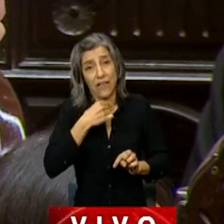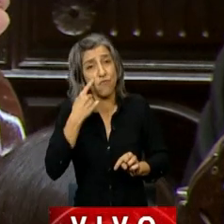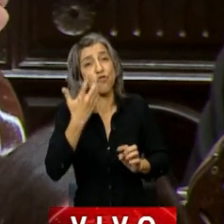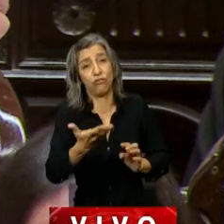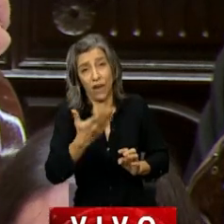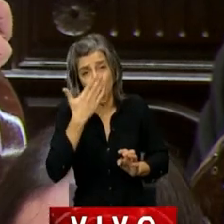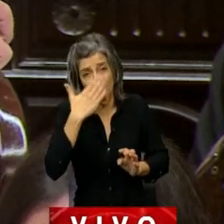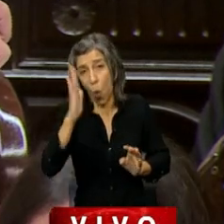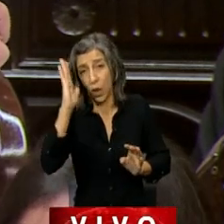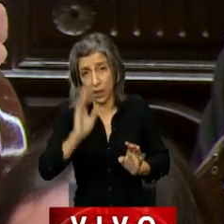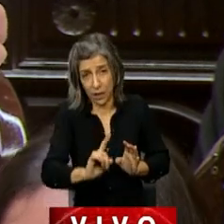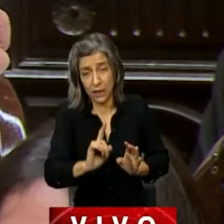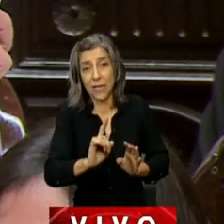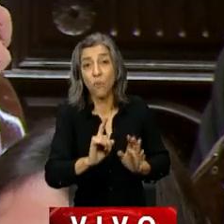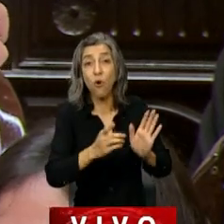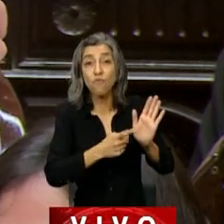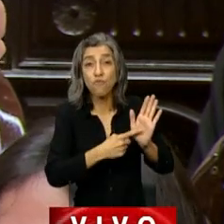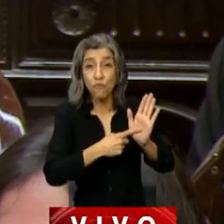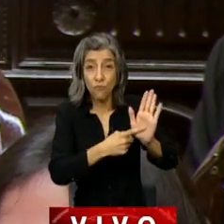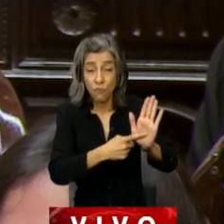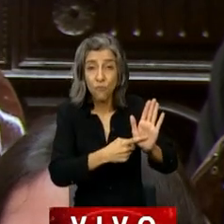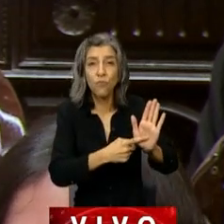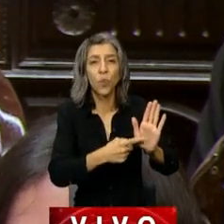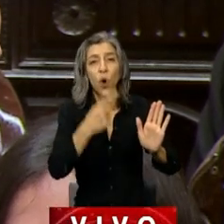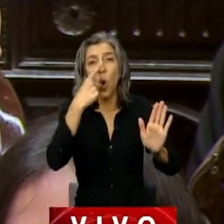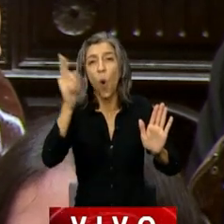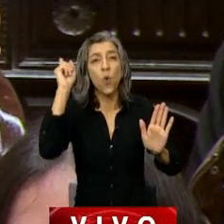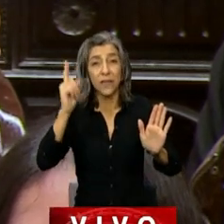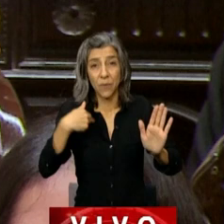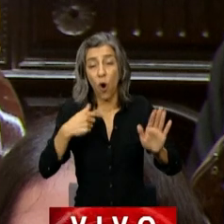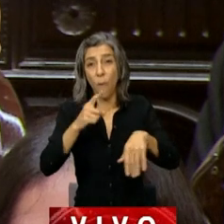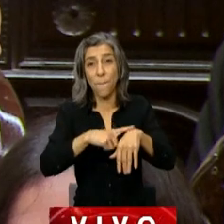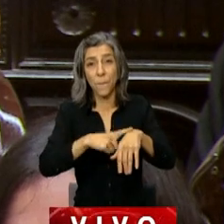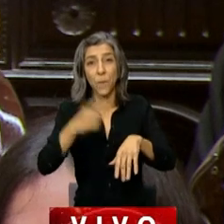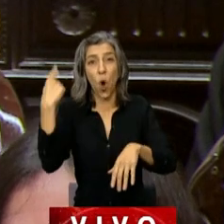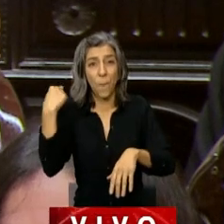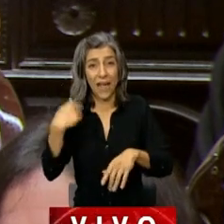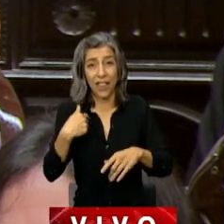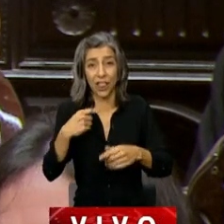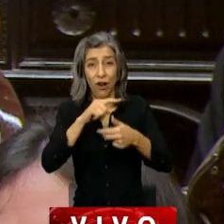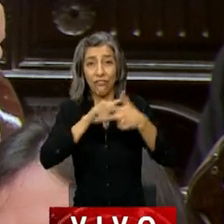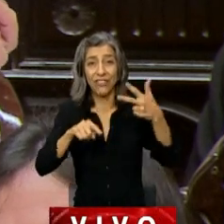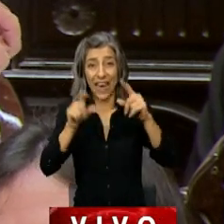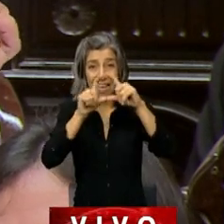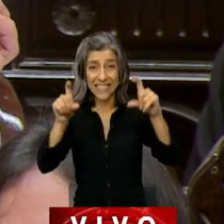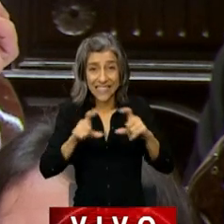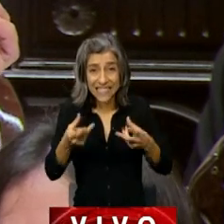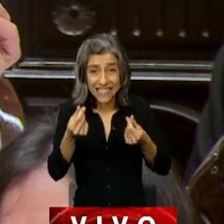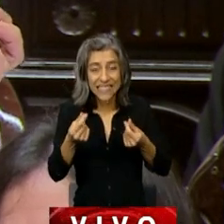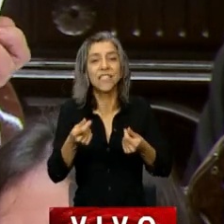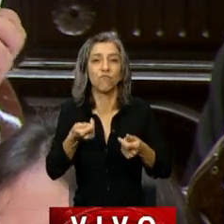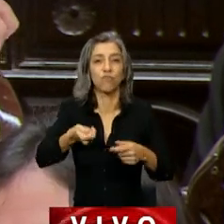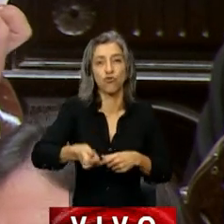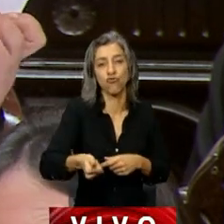Esto es lo que salía cuando, pero Macri, con estos tres billetes, se compraba un kilo de